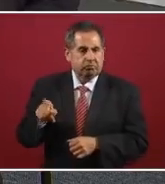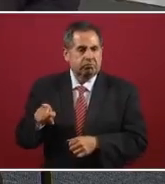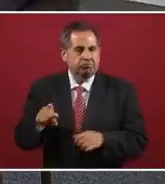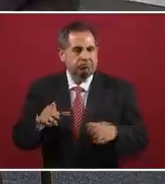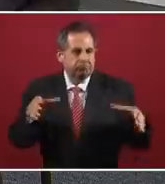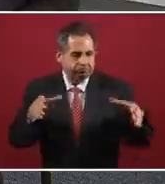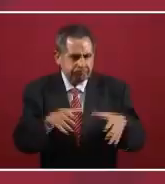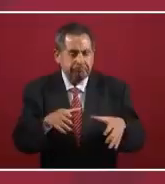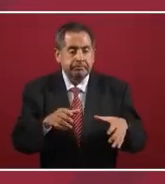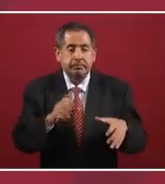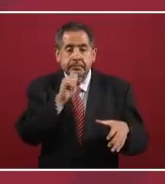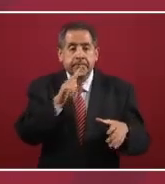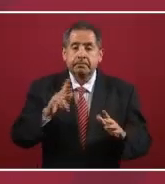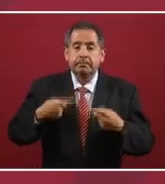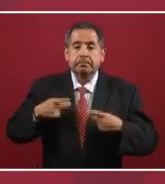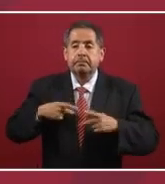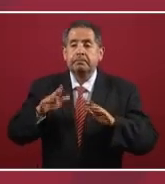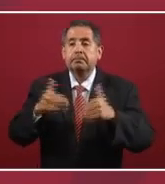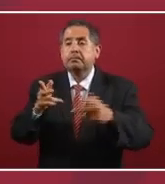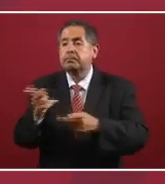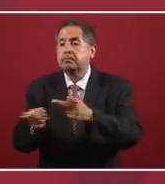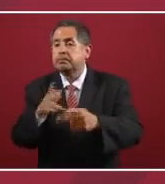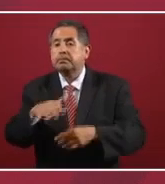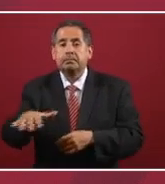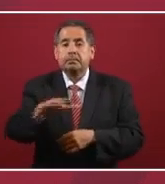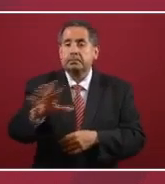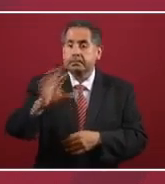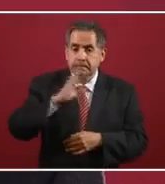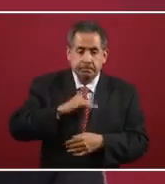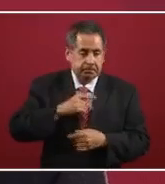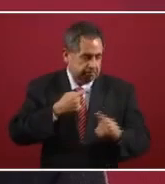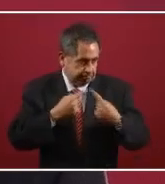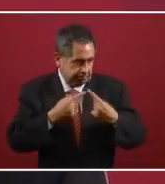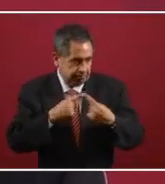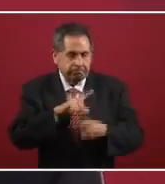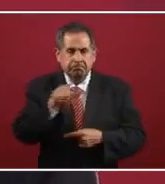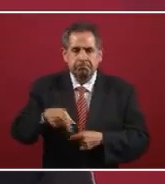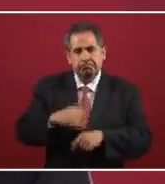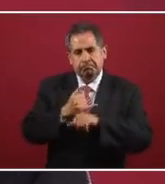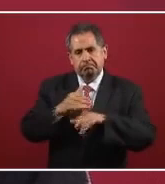y con los pobladores. Y les informamos sobre